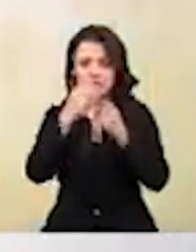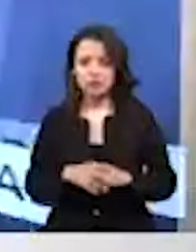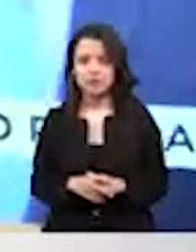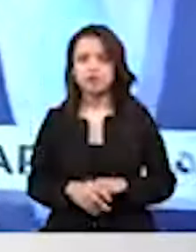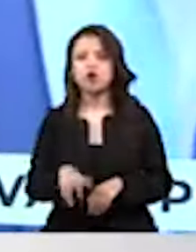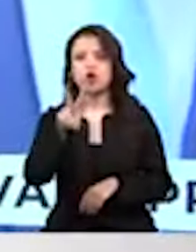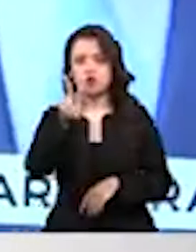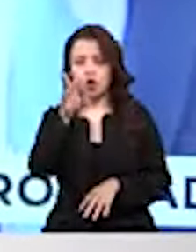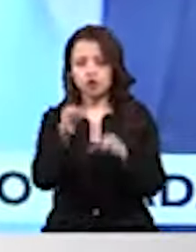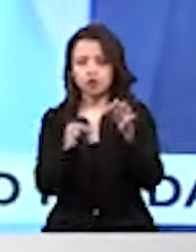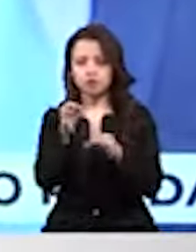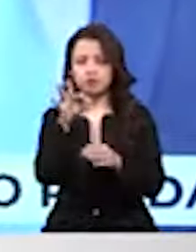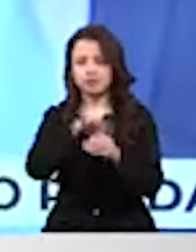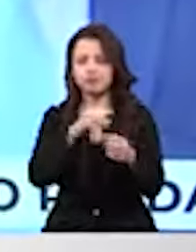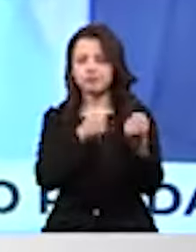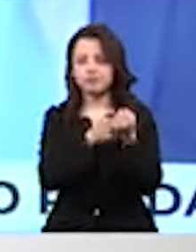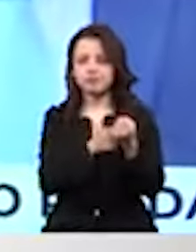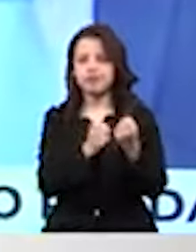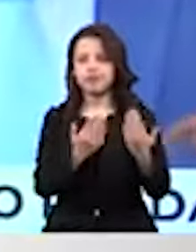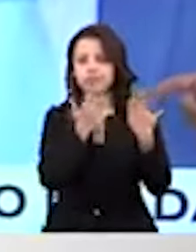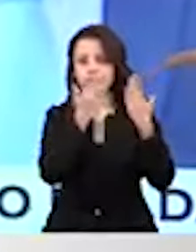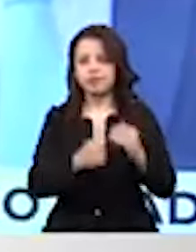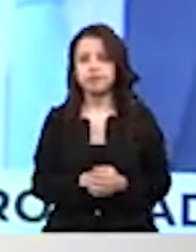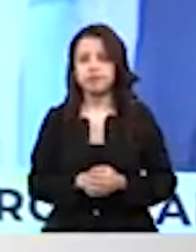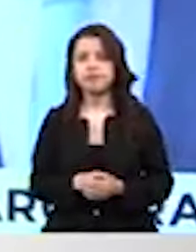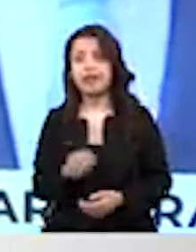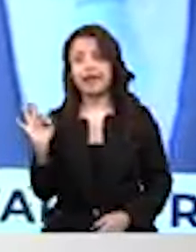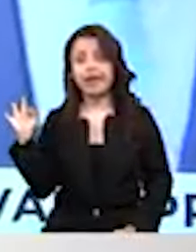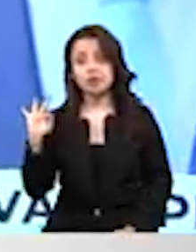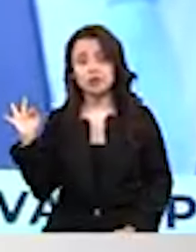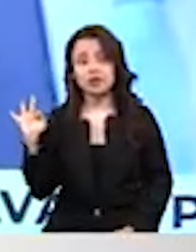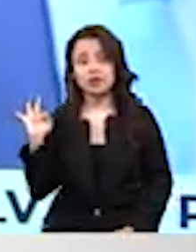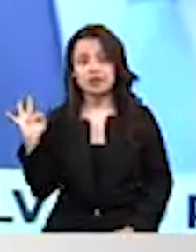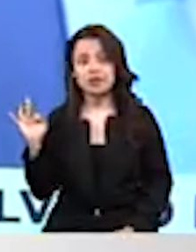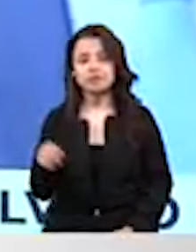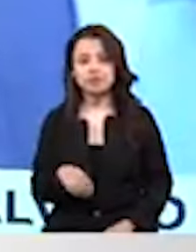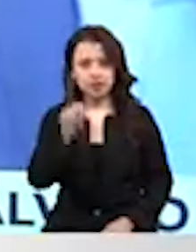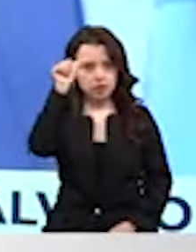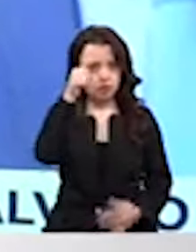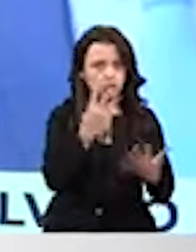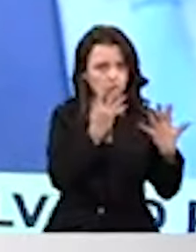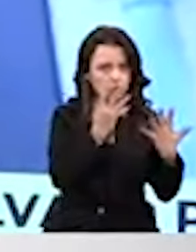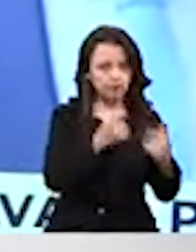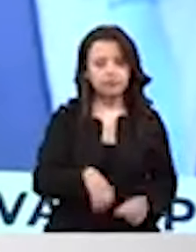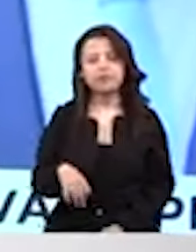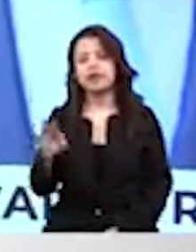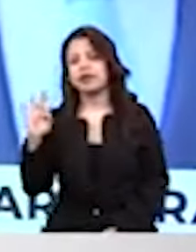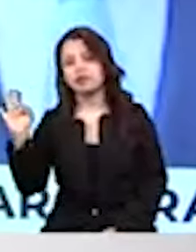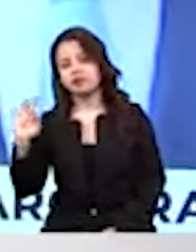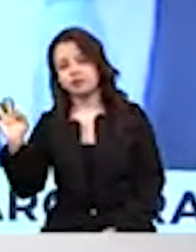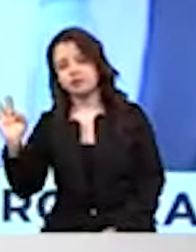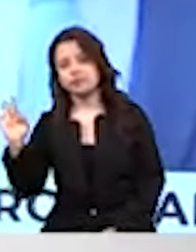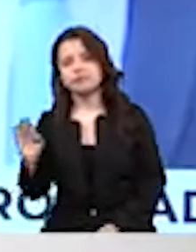votos asegurados a favor del presidente Gustavo Petro. Uh-huh. Estos tres magistrados, recordemos, son 9. Estos tres magistrados, sí, Juan Diego, son